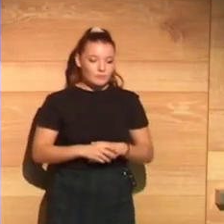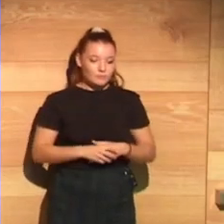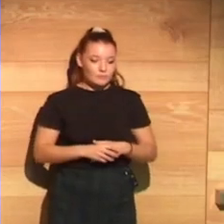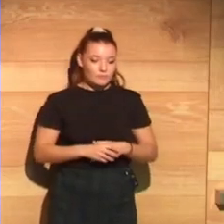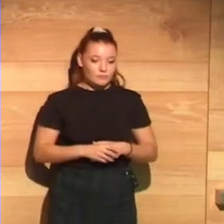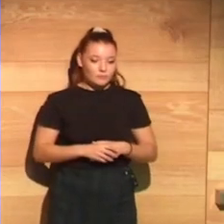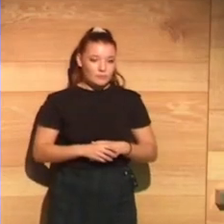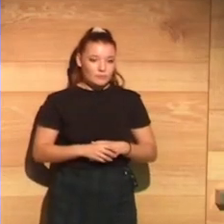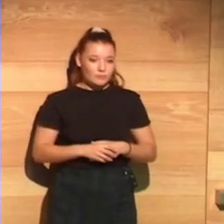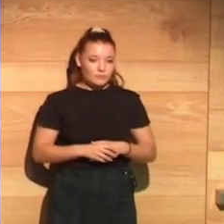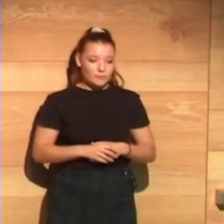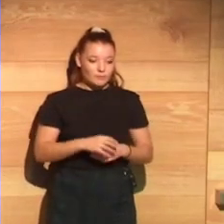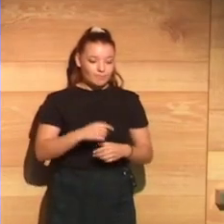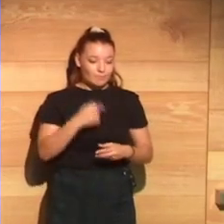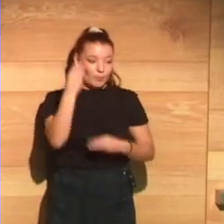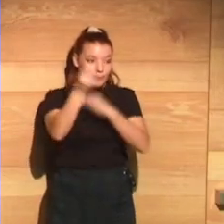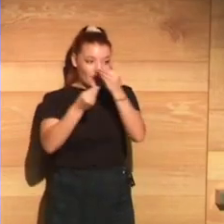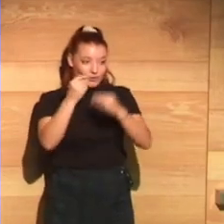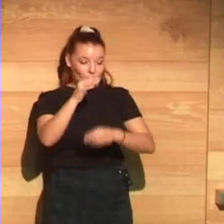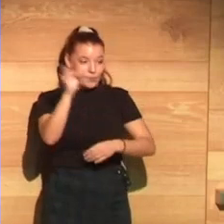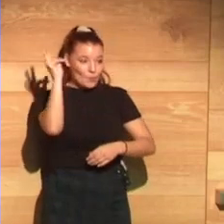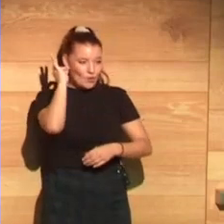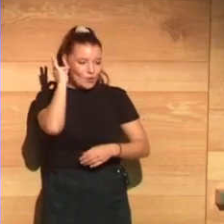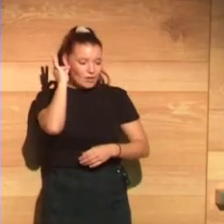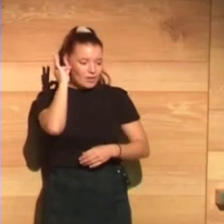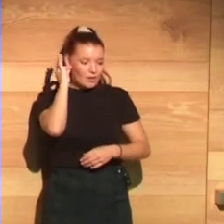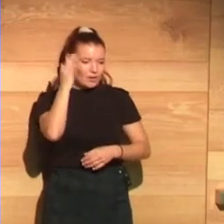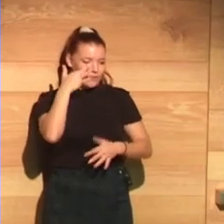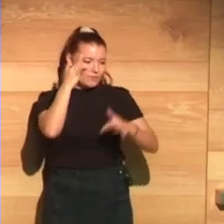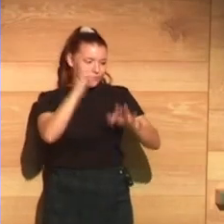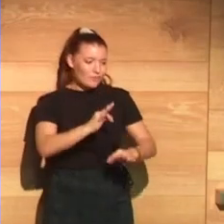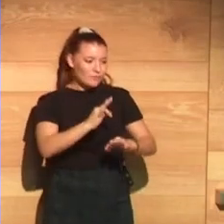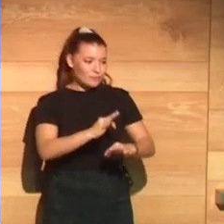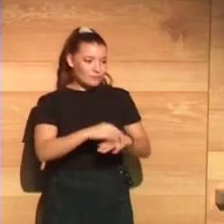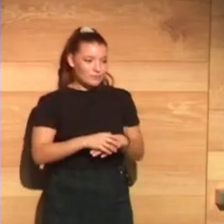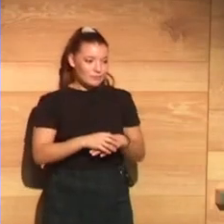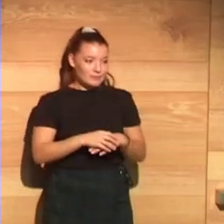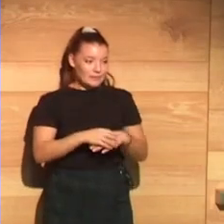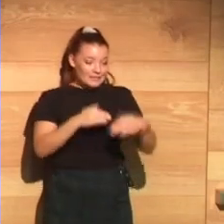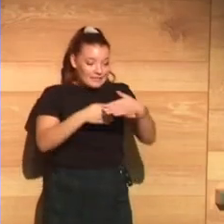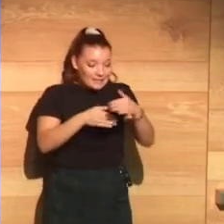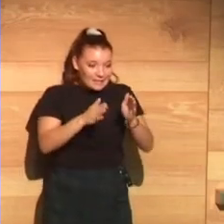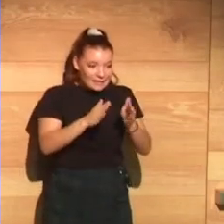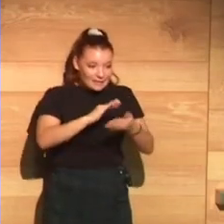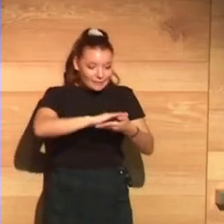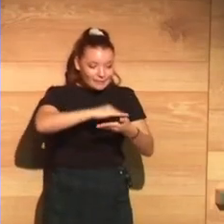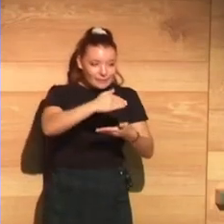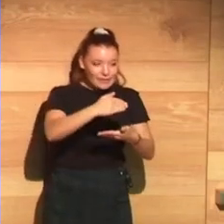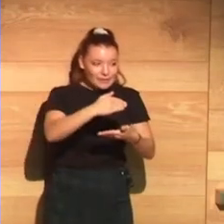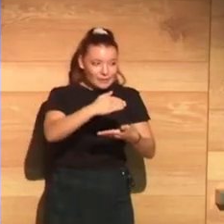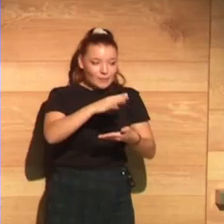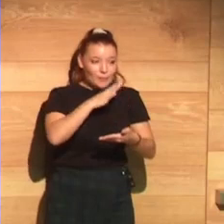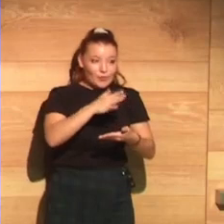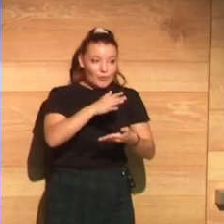sexual no típica de su época, y creo que es una mujer peligrosa que